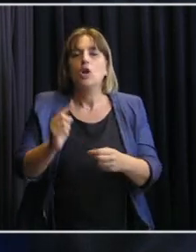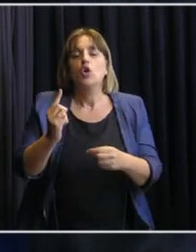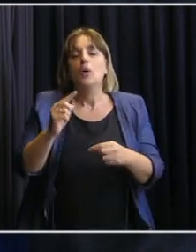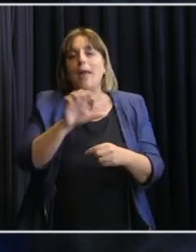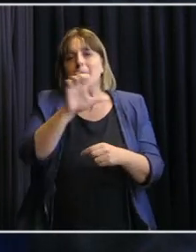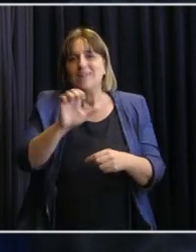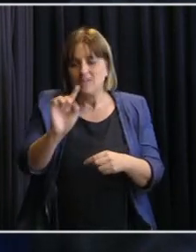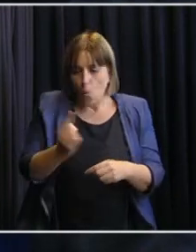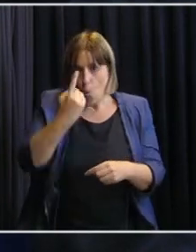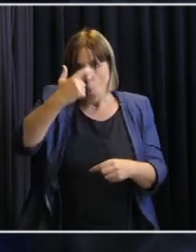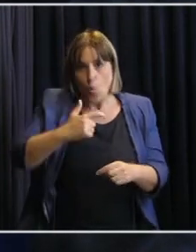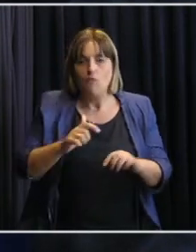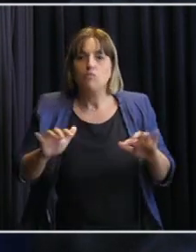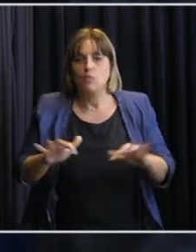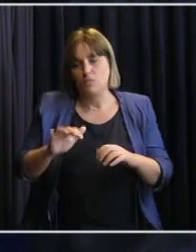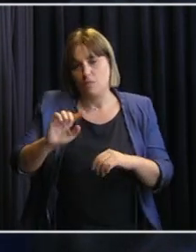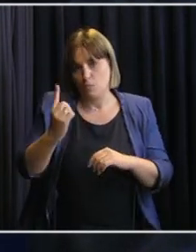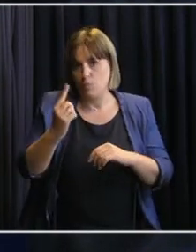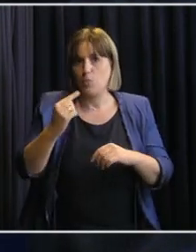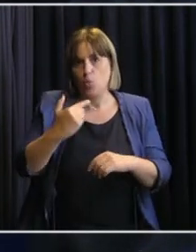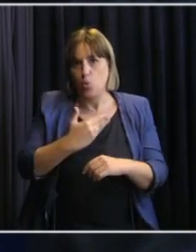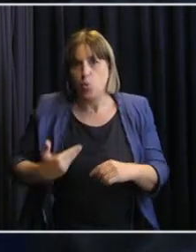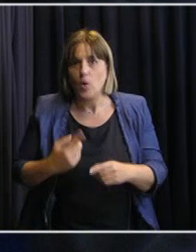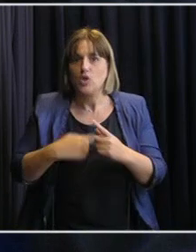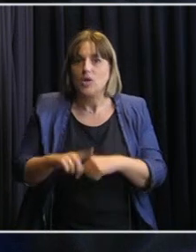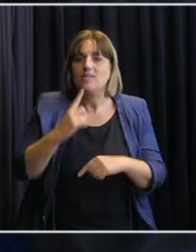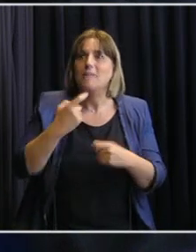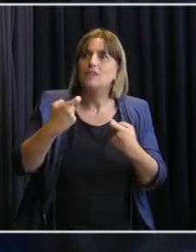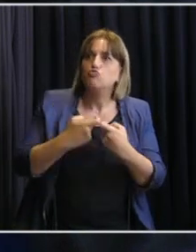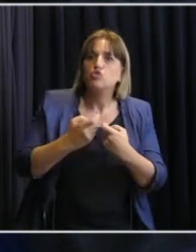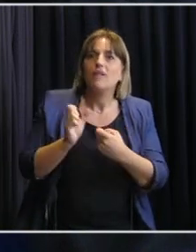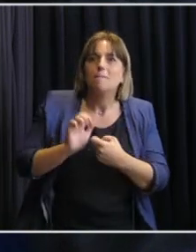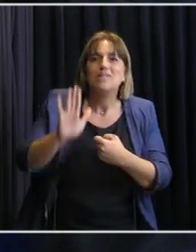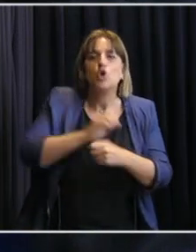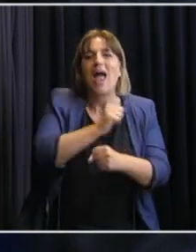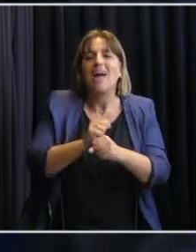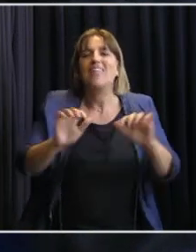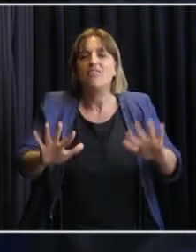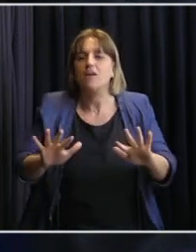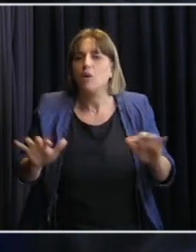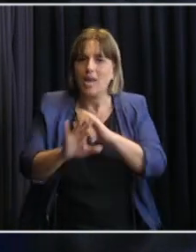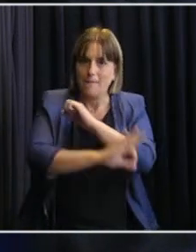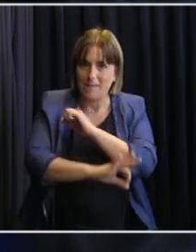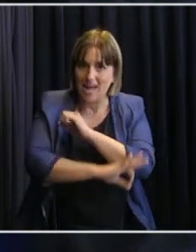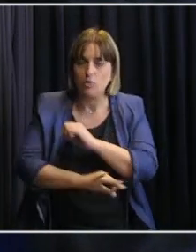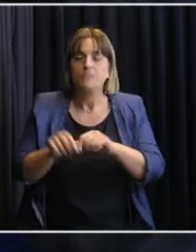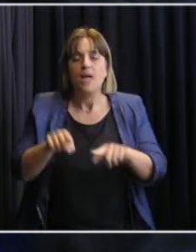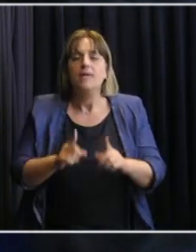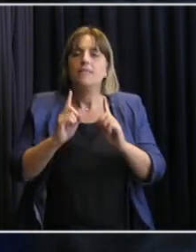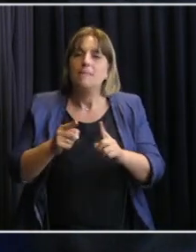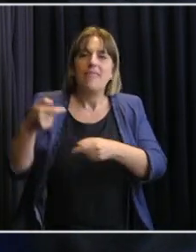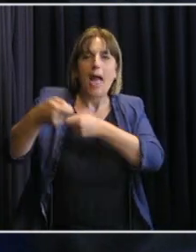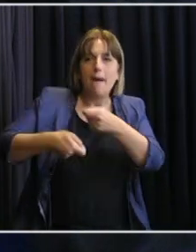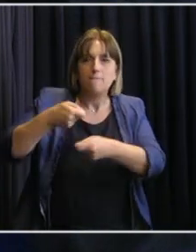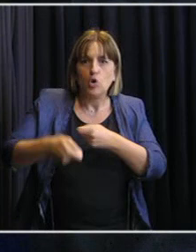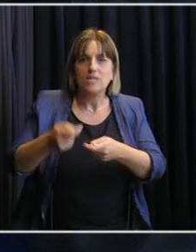monotributistas, las empresas unipersonales y las sociedades personales que tengan hasta 10 empleados, cuyo régimen de aportación